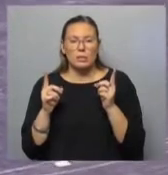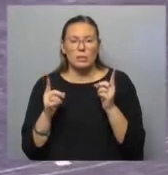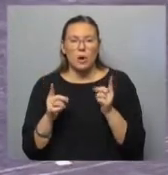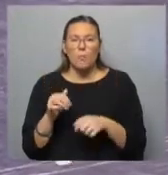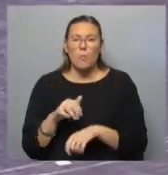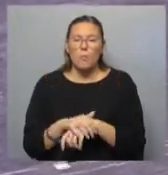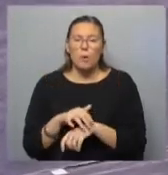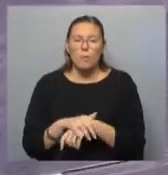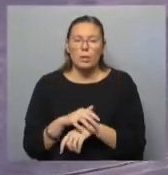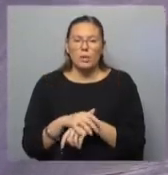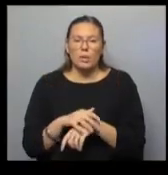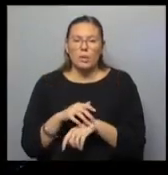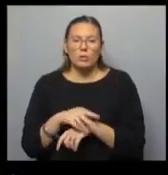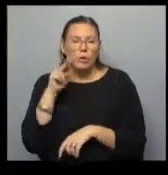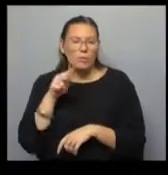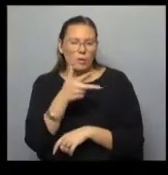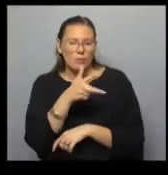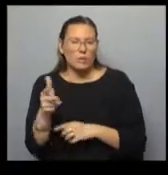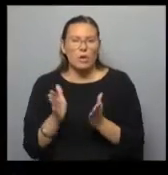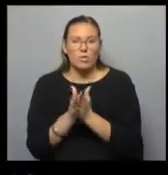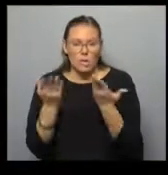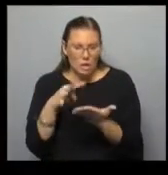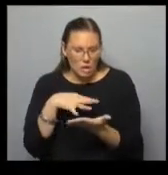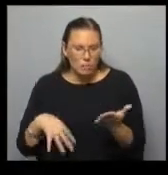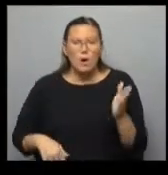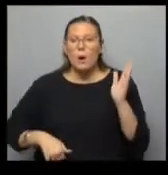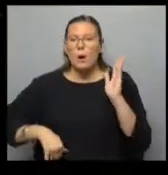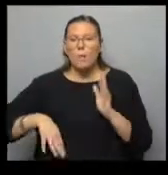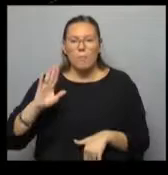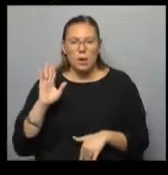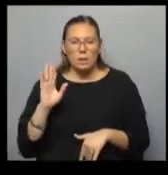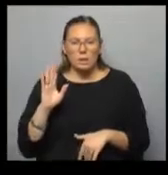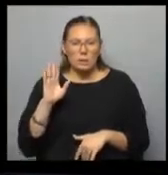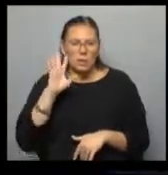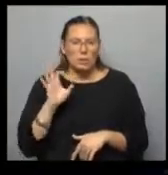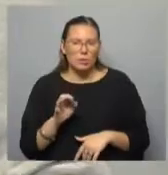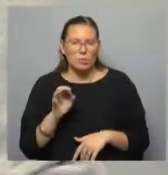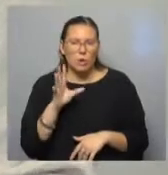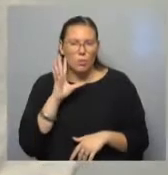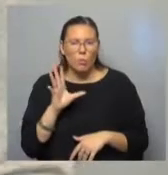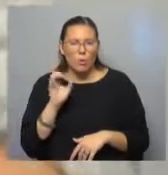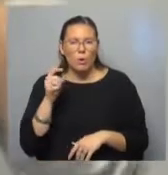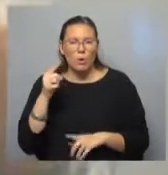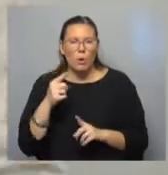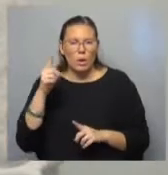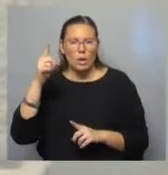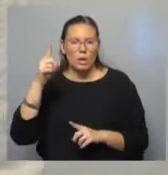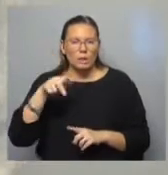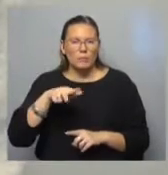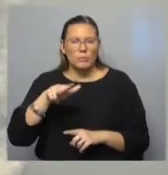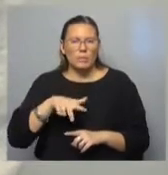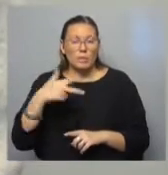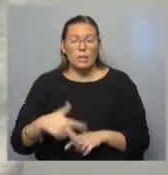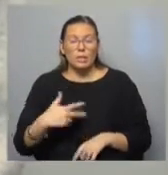un momento de mucho consumo de audiovisuales, de libros, más que de la cuenta, porque me acuerdo que estuvimos como un mes, allá 13 de marzo